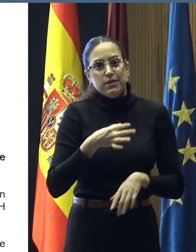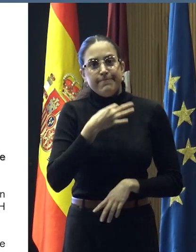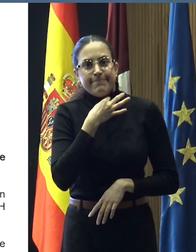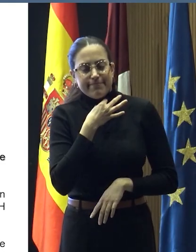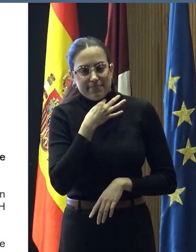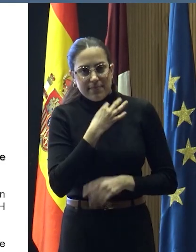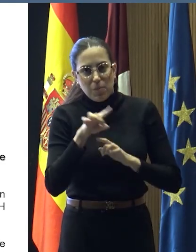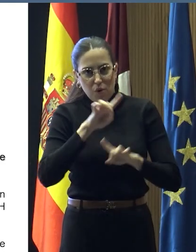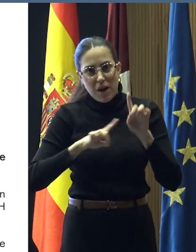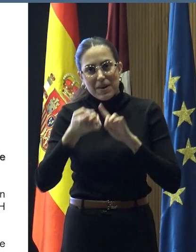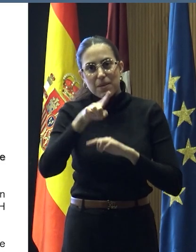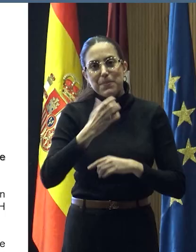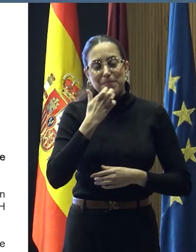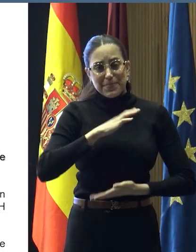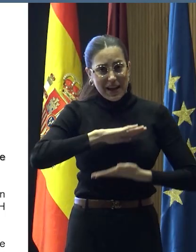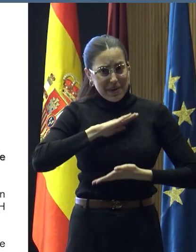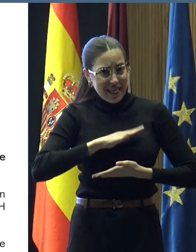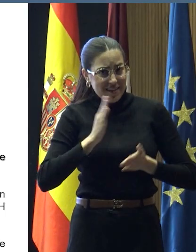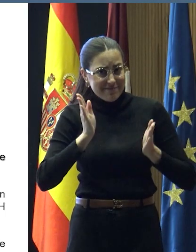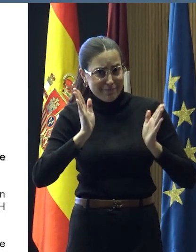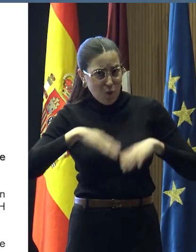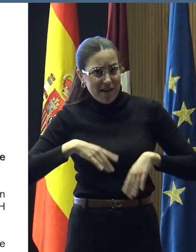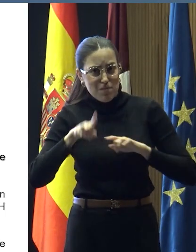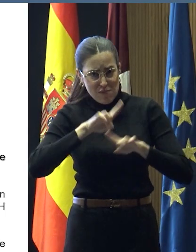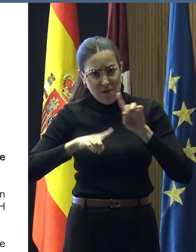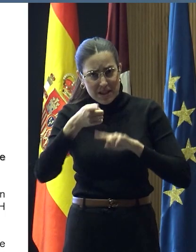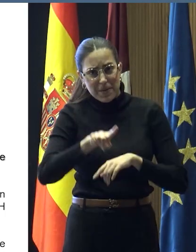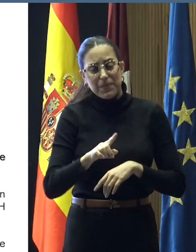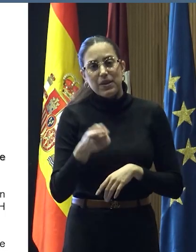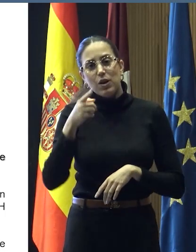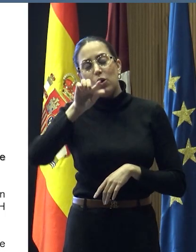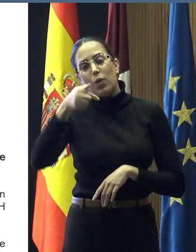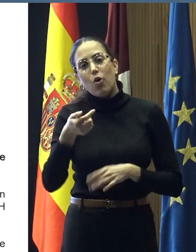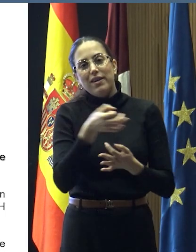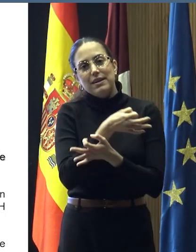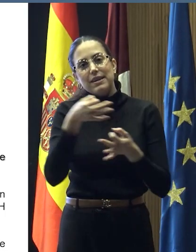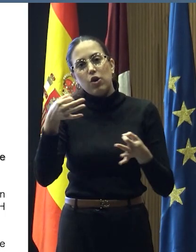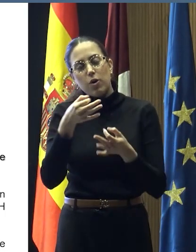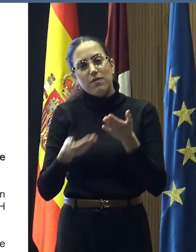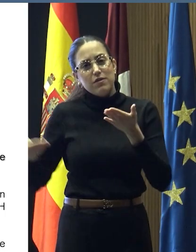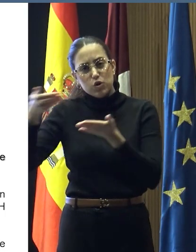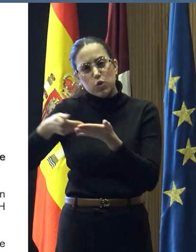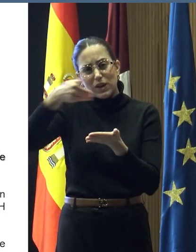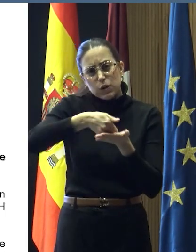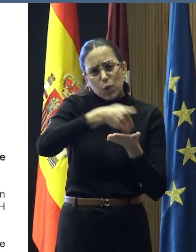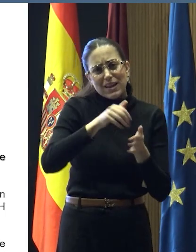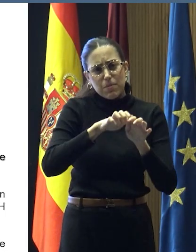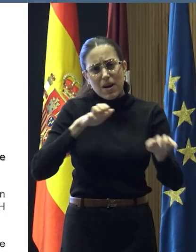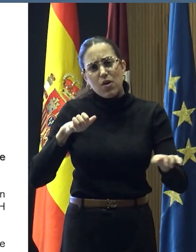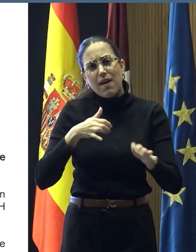también capacidad. Y después dice que debilita el rigor de la mayoría de las solicitudes, el